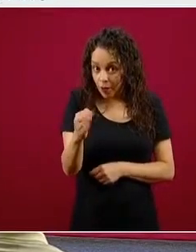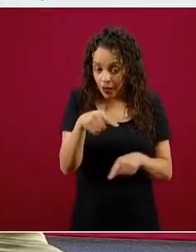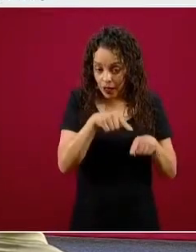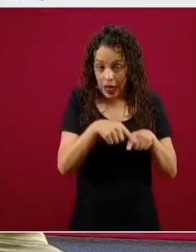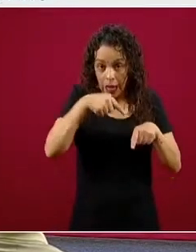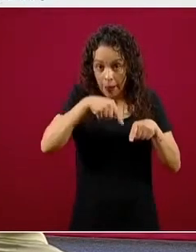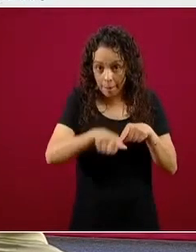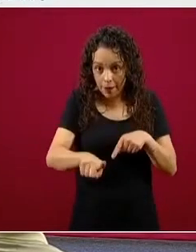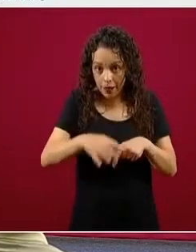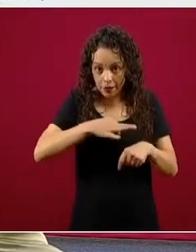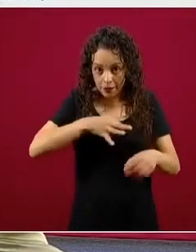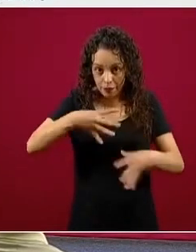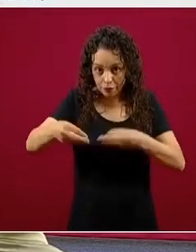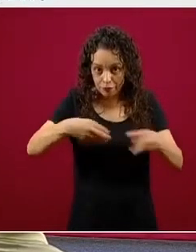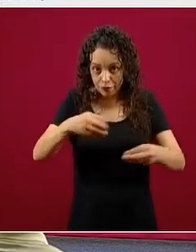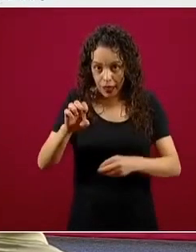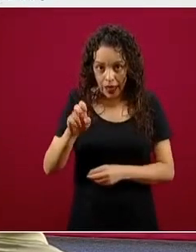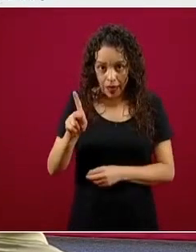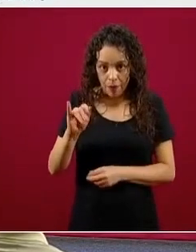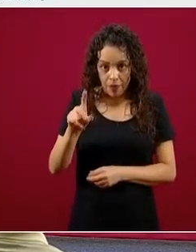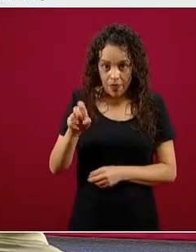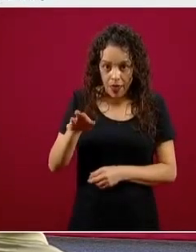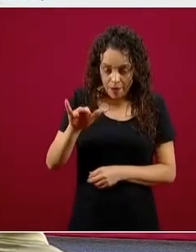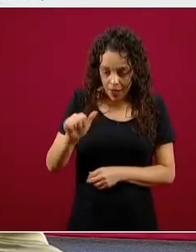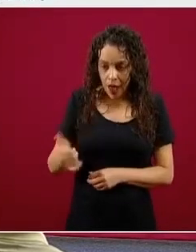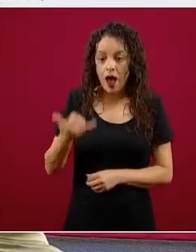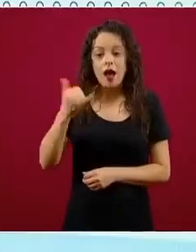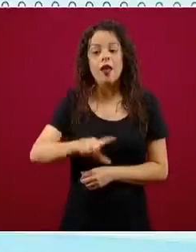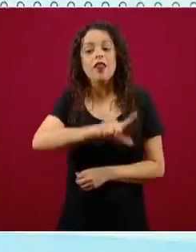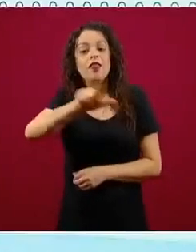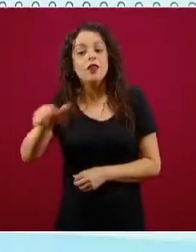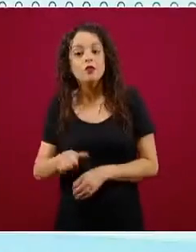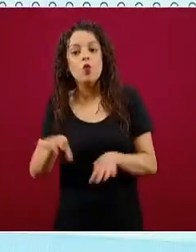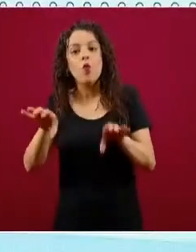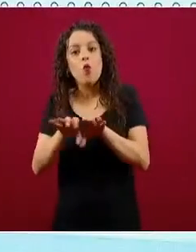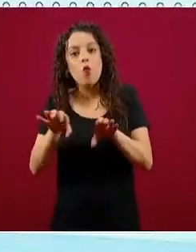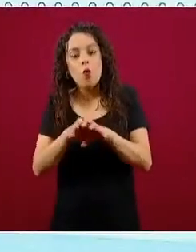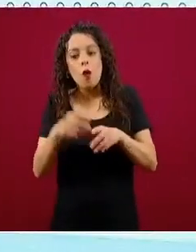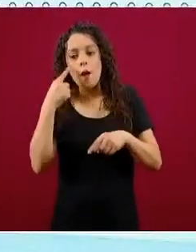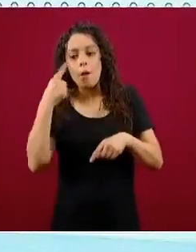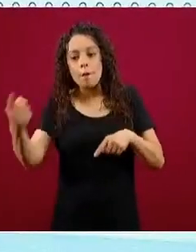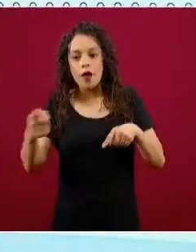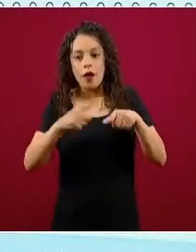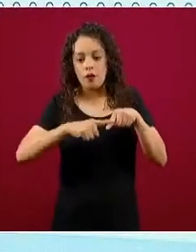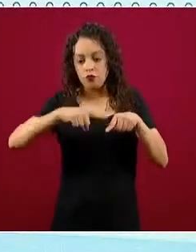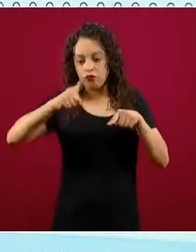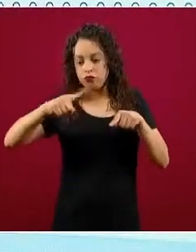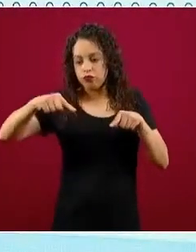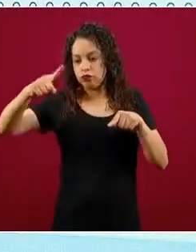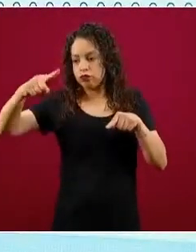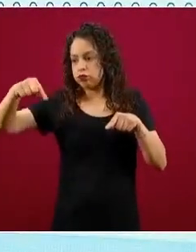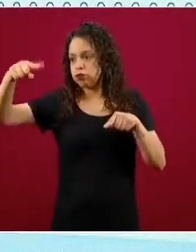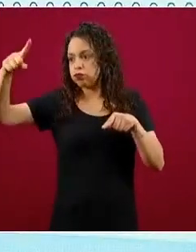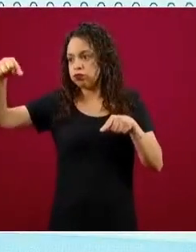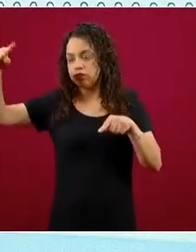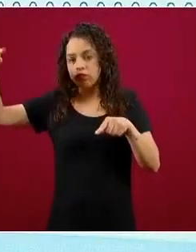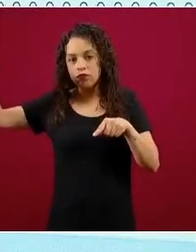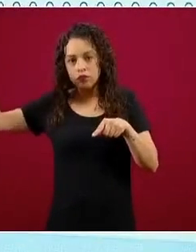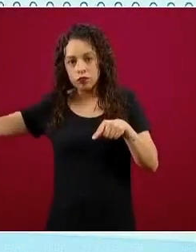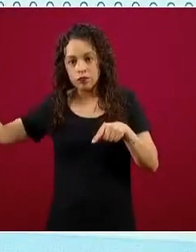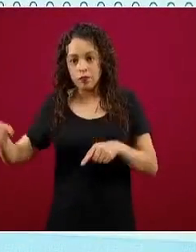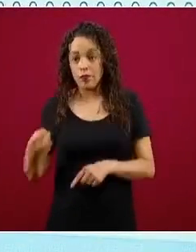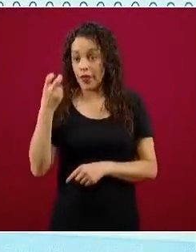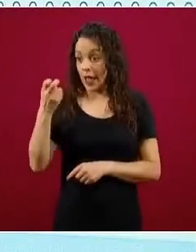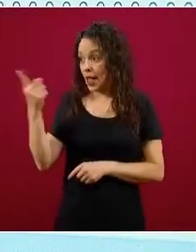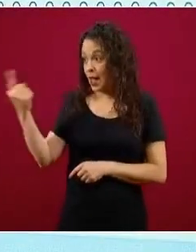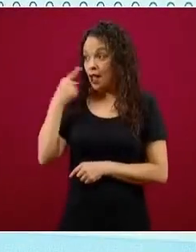empezó la epidemia, y cómo se van comportando las curvas. En esta primera imagen no están